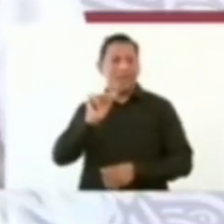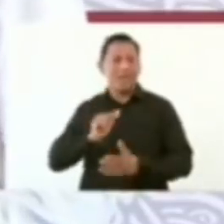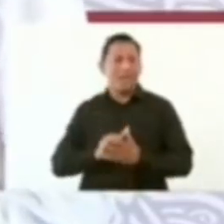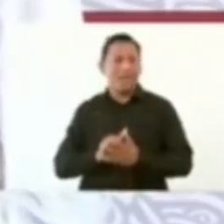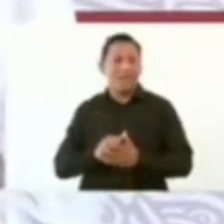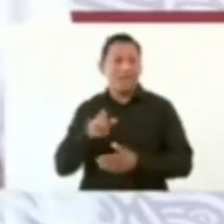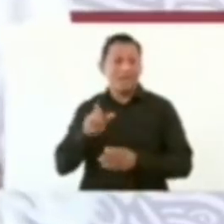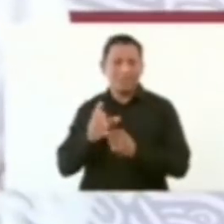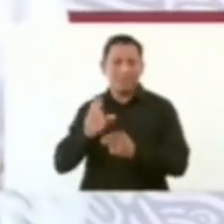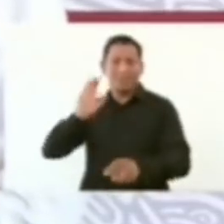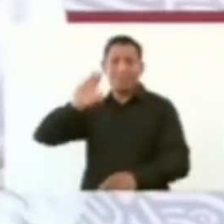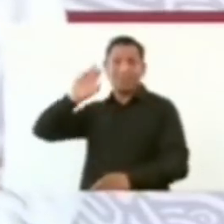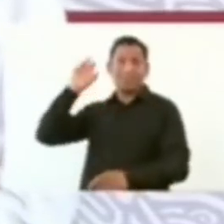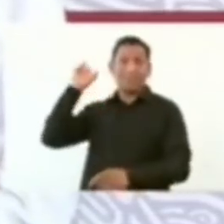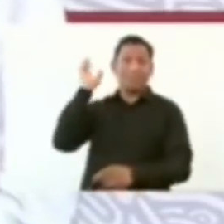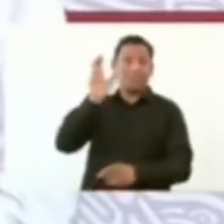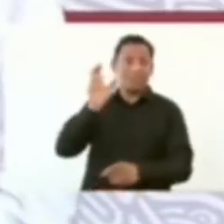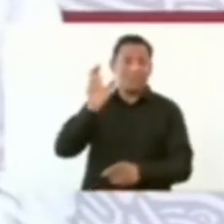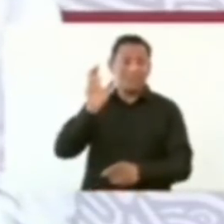Recta.